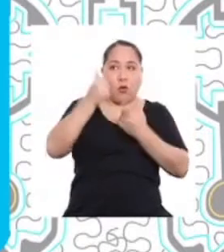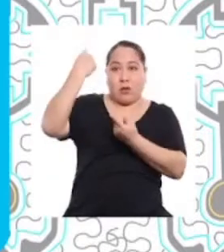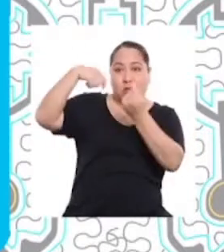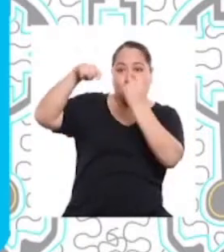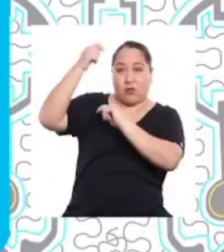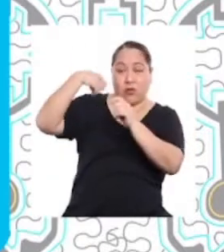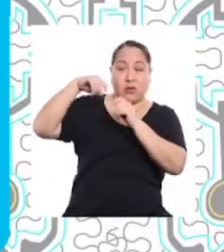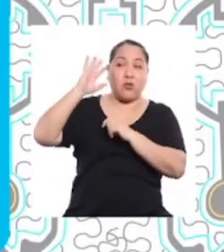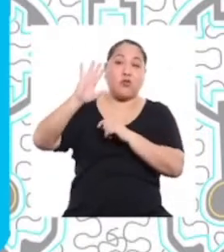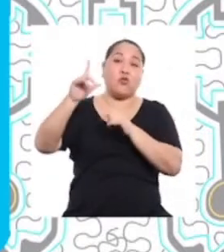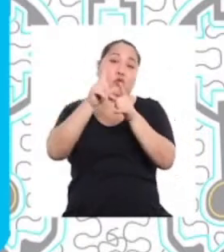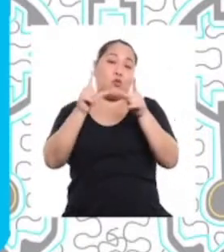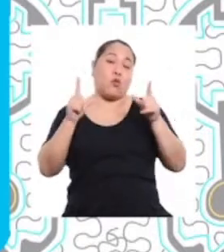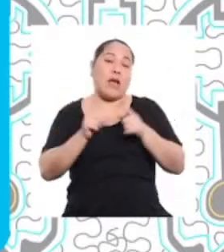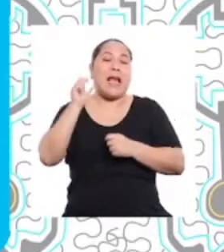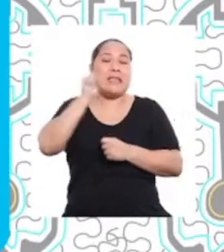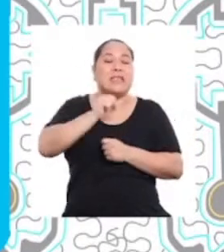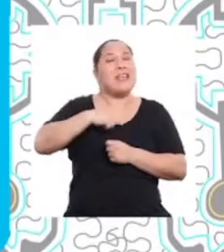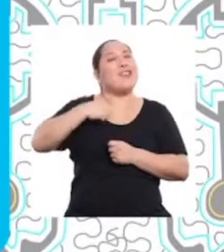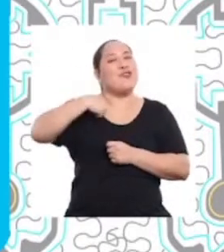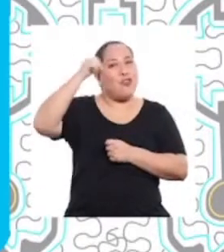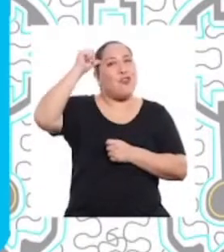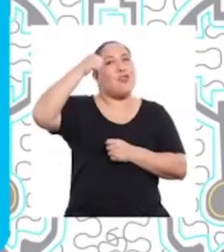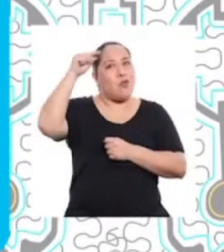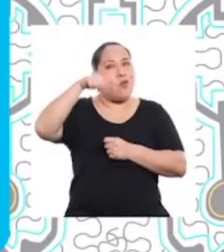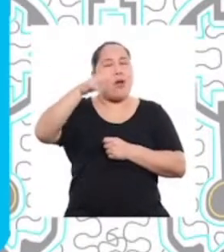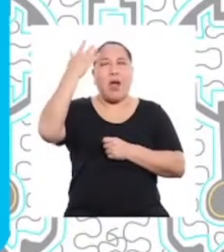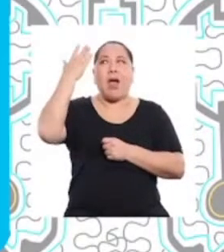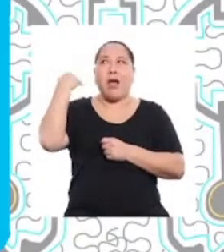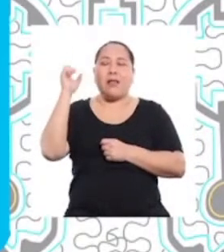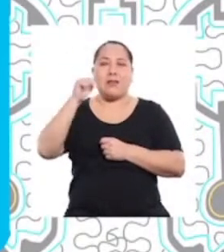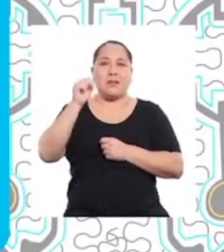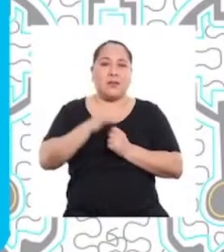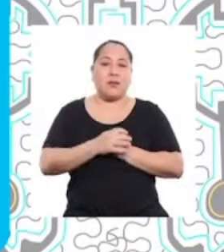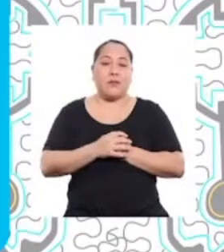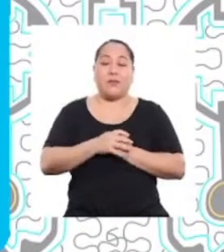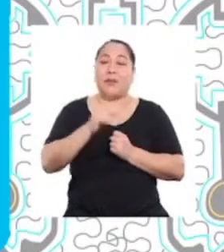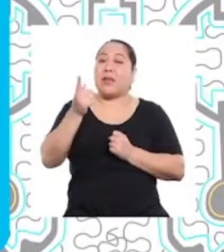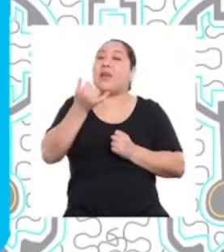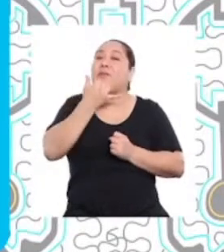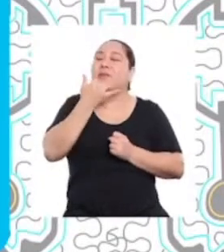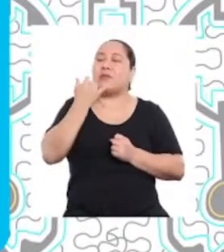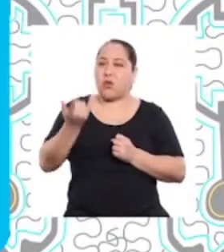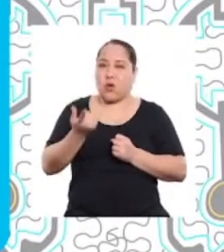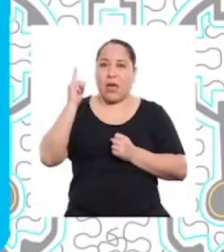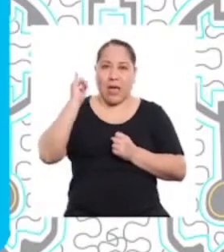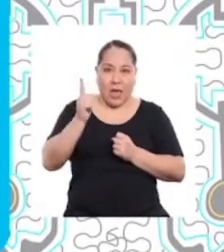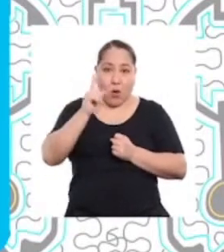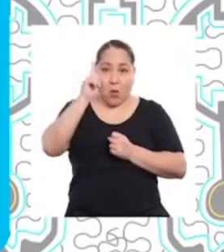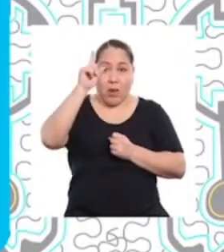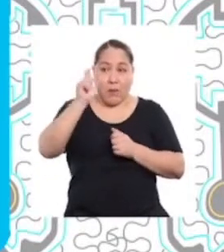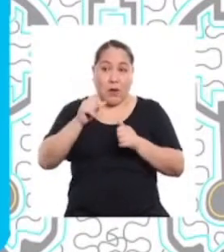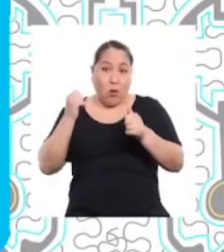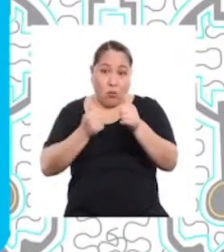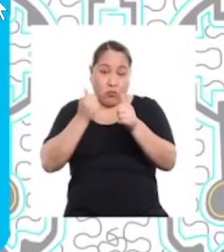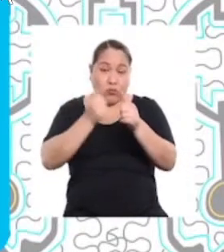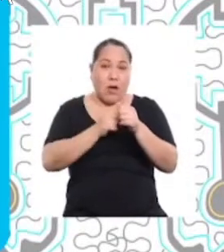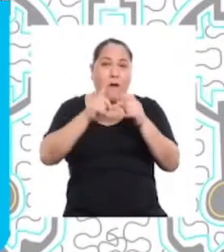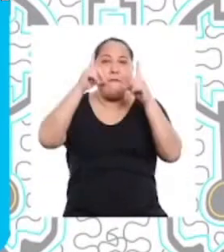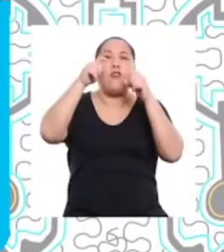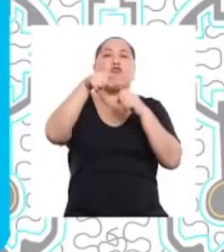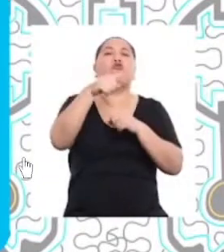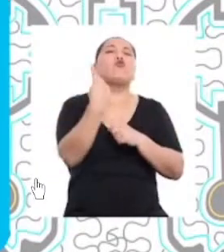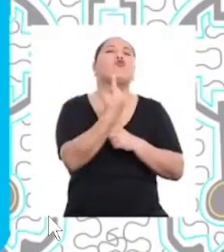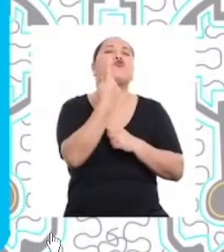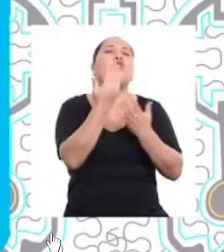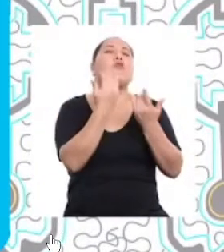lugares turísticos de su región. Sí, yo también lo recuerdo. Lo que pasó fue que un seguidor le pidió fotos